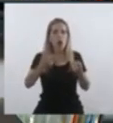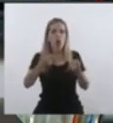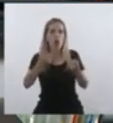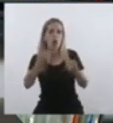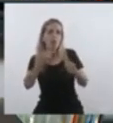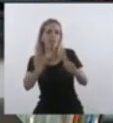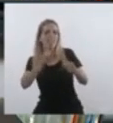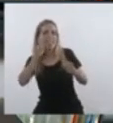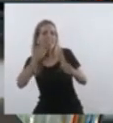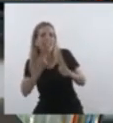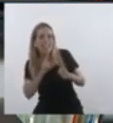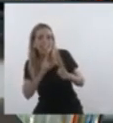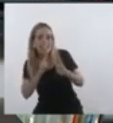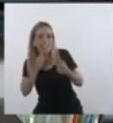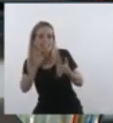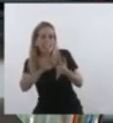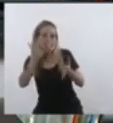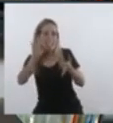test,